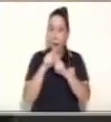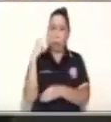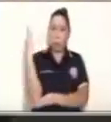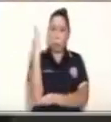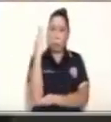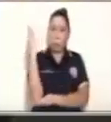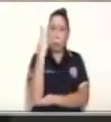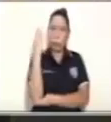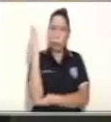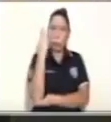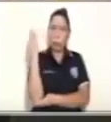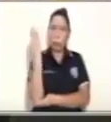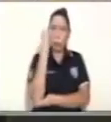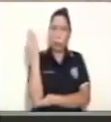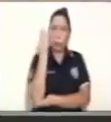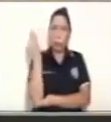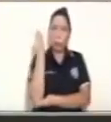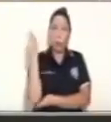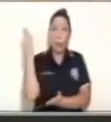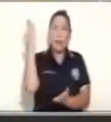que hace